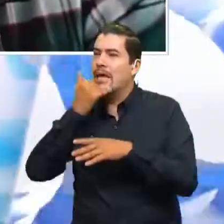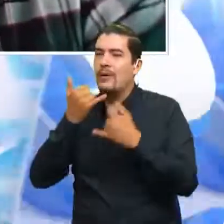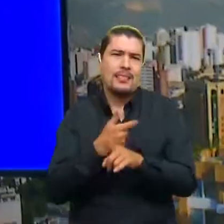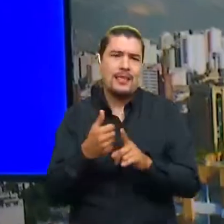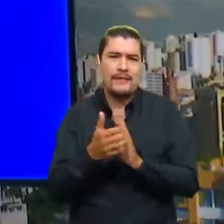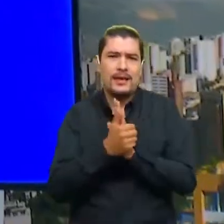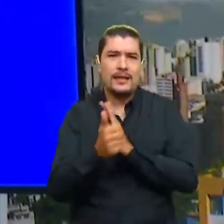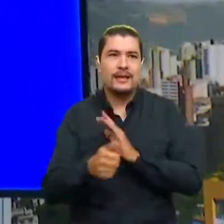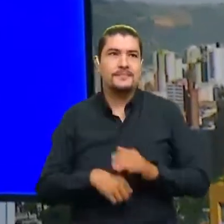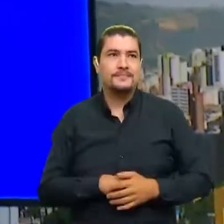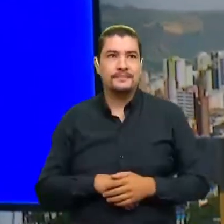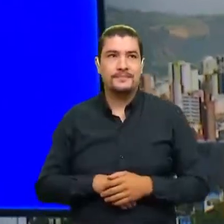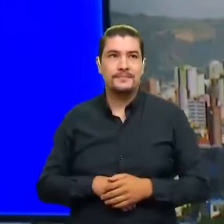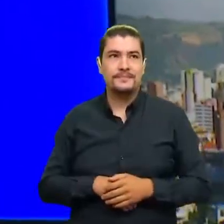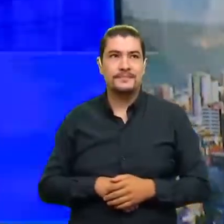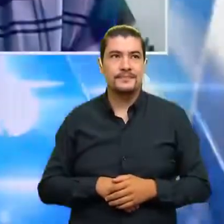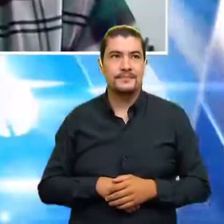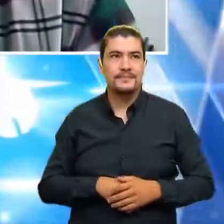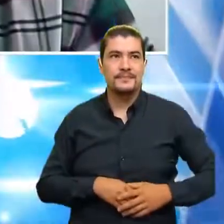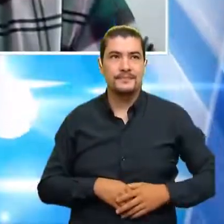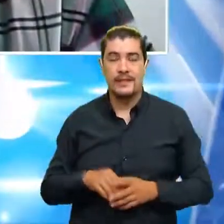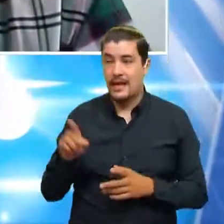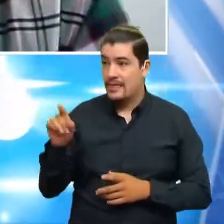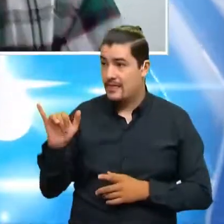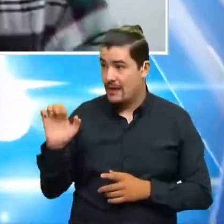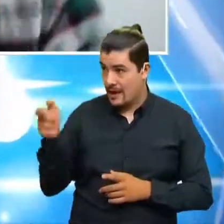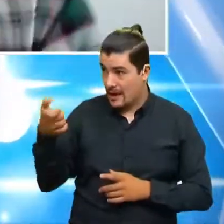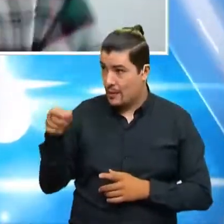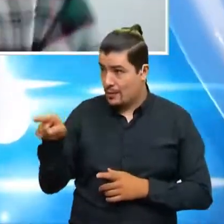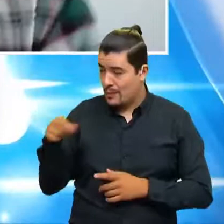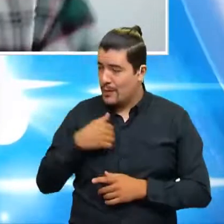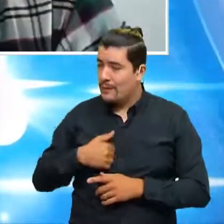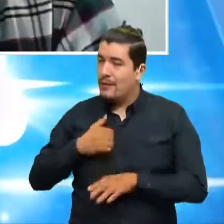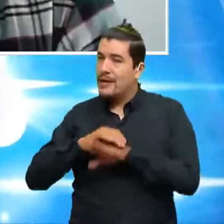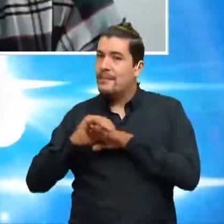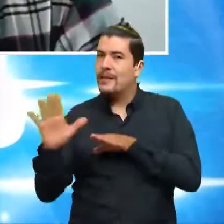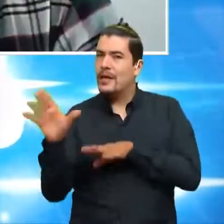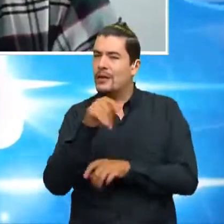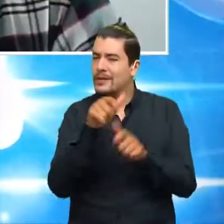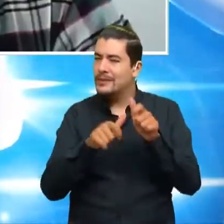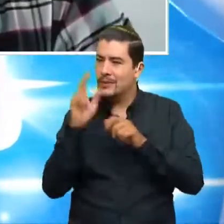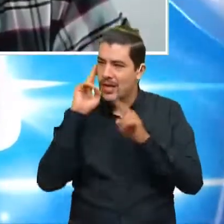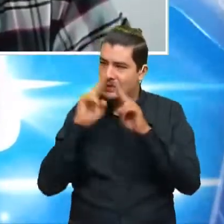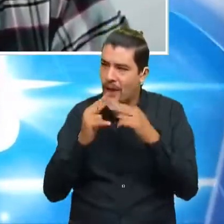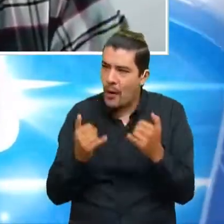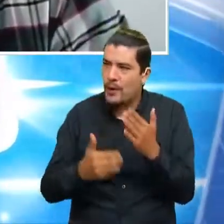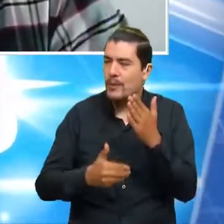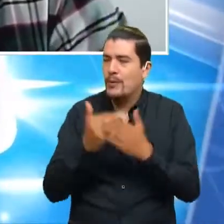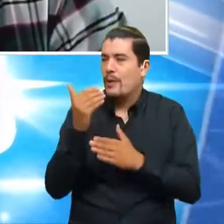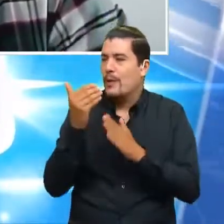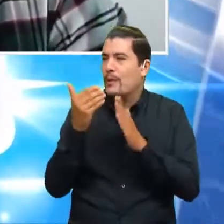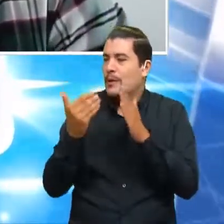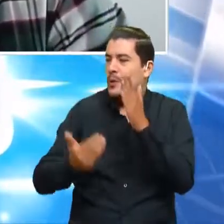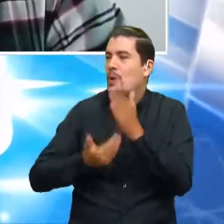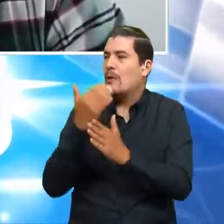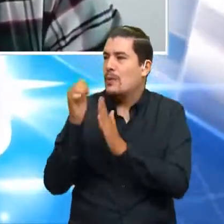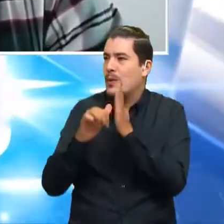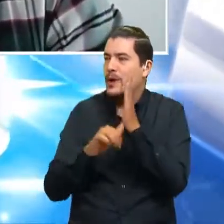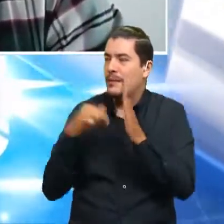Historia Real. Diego, por supuesto la invitación para nuestros televidentes para que no se pierdan hoy el primer capítulo.